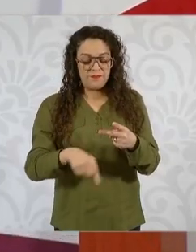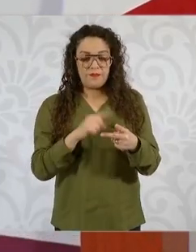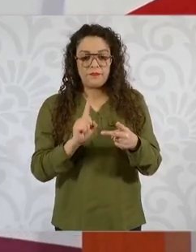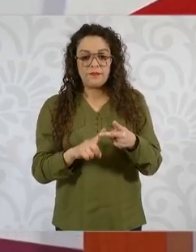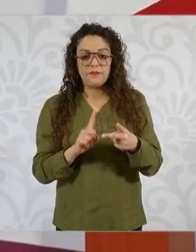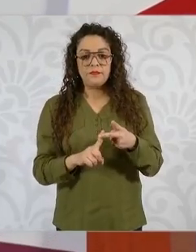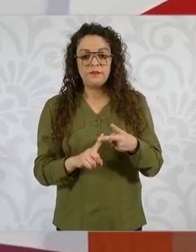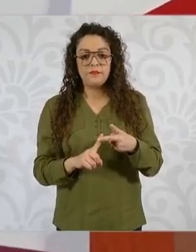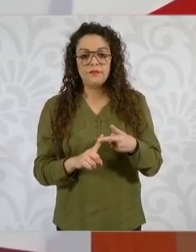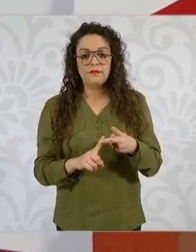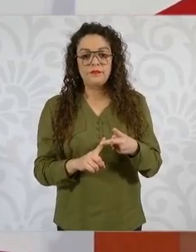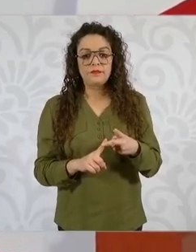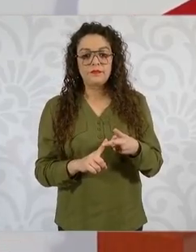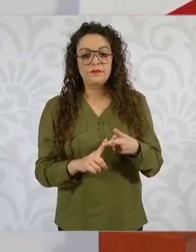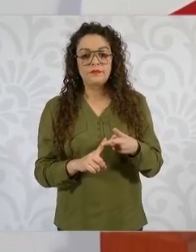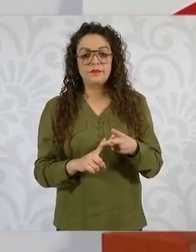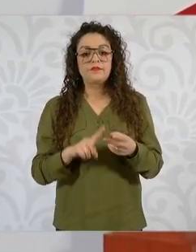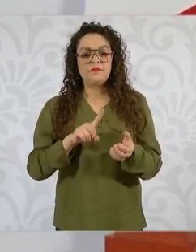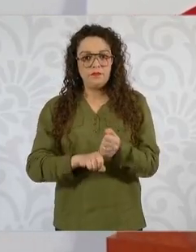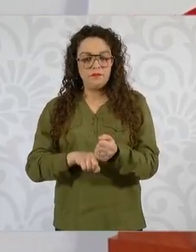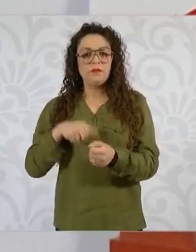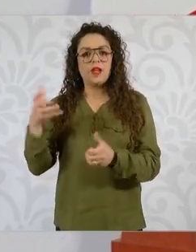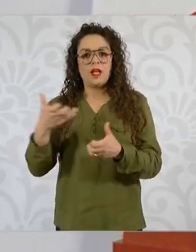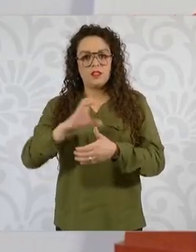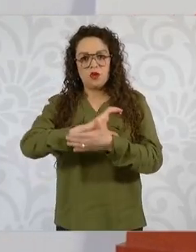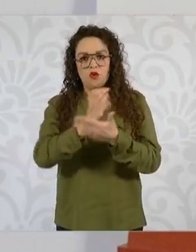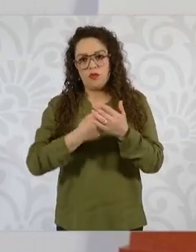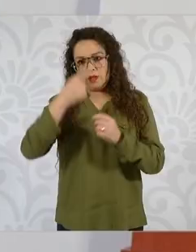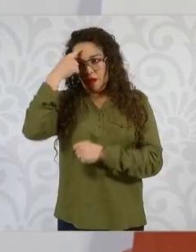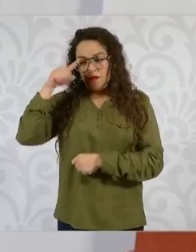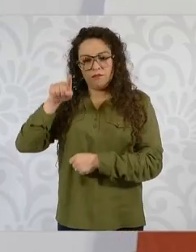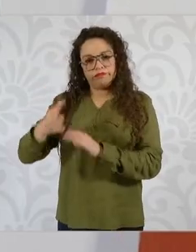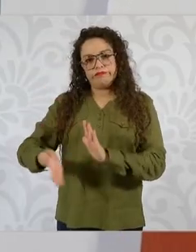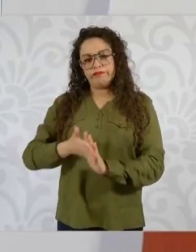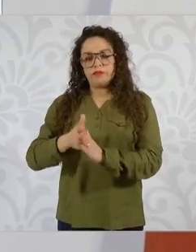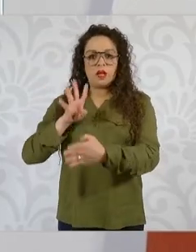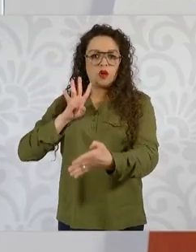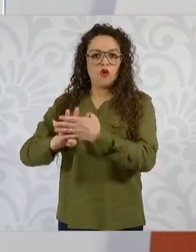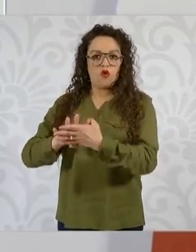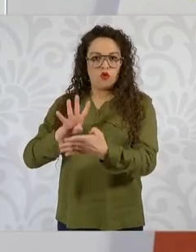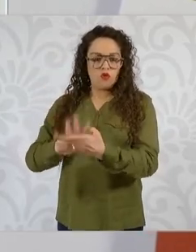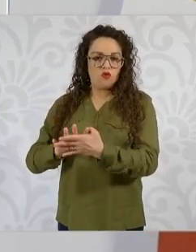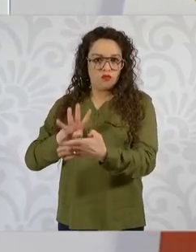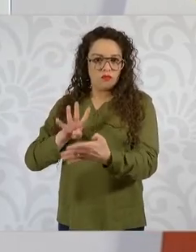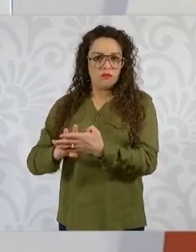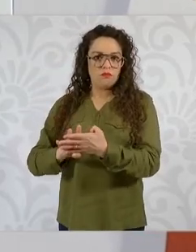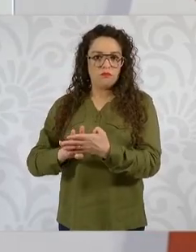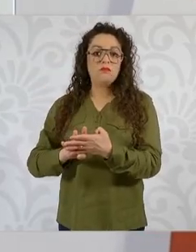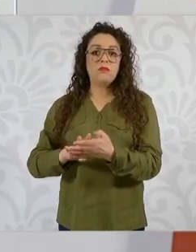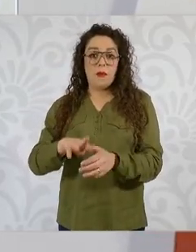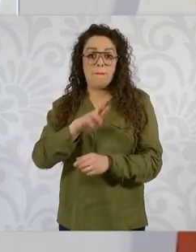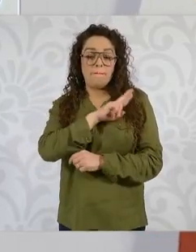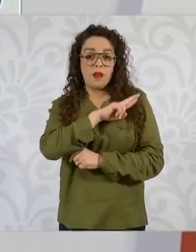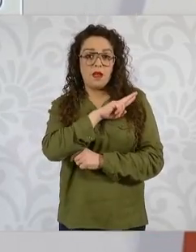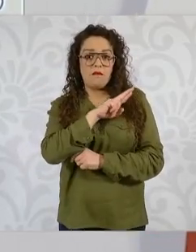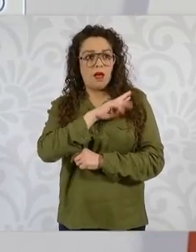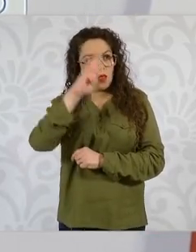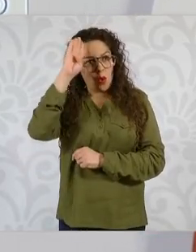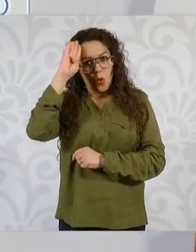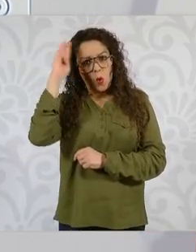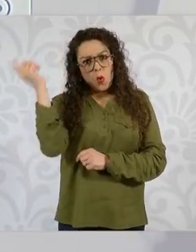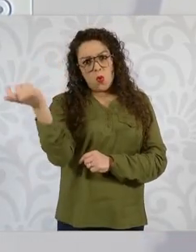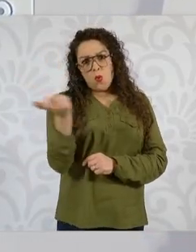espacios de detención, reclusorios, que se hicieron a través de contratos privados con costos muy